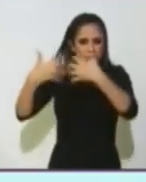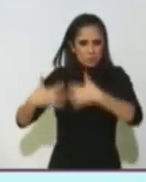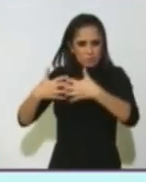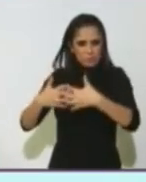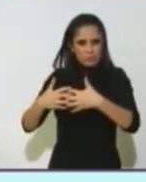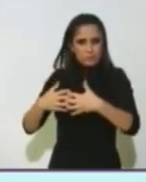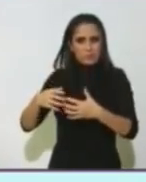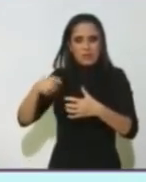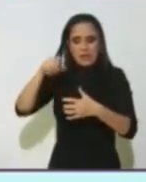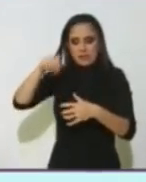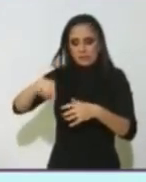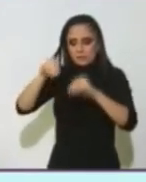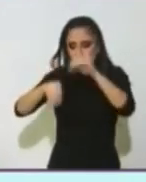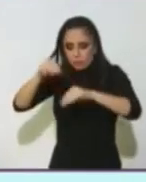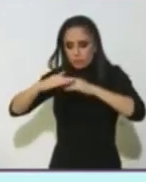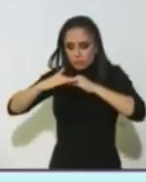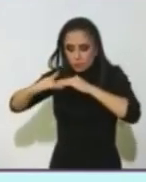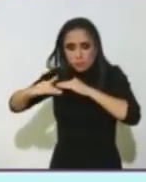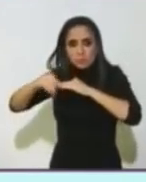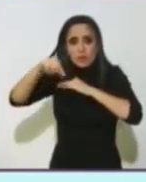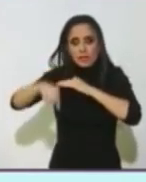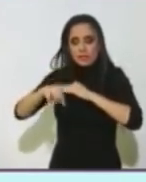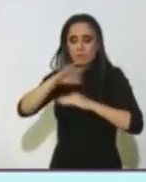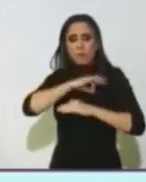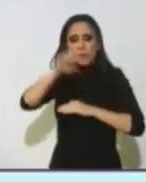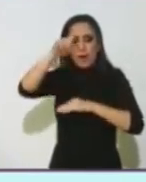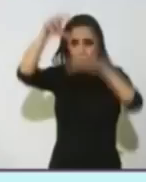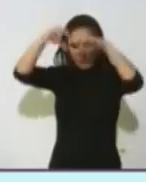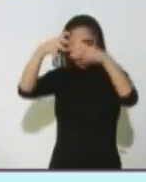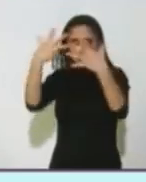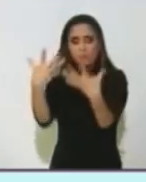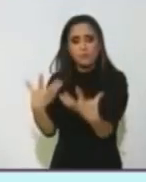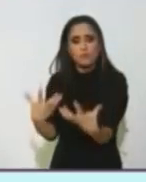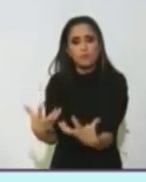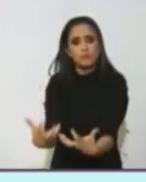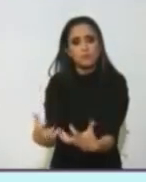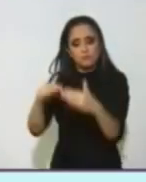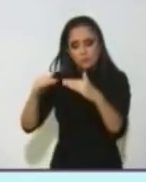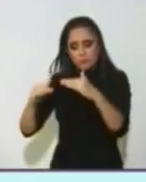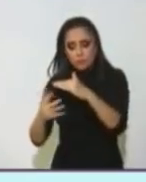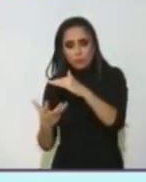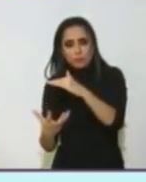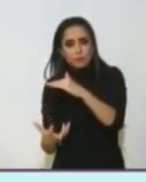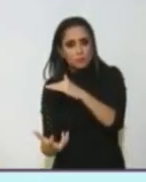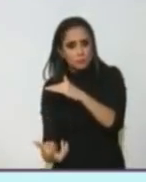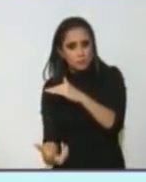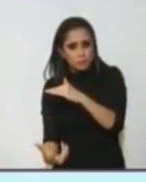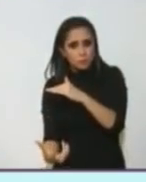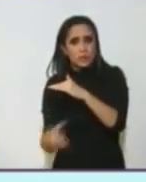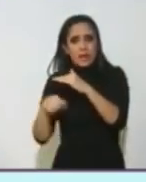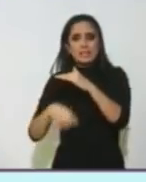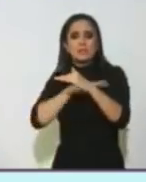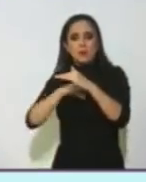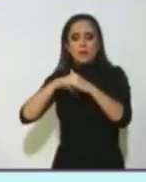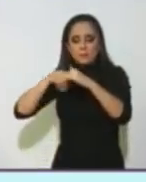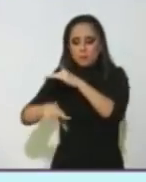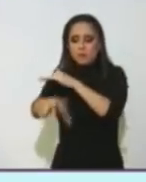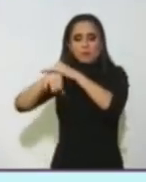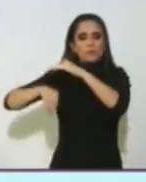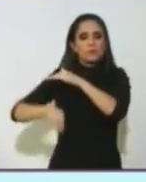el agua de lluvia se filtre hasta el subsuelo y vuelva precisamente a reabastecer los mantos